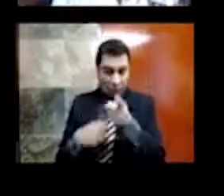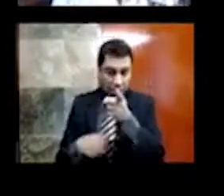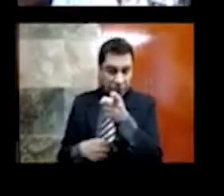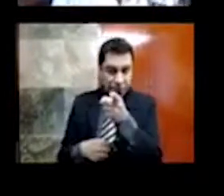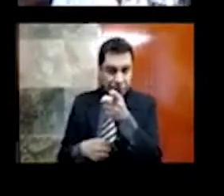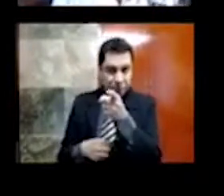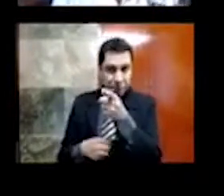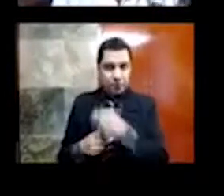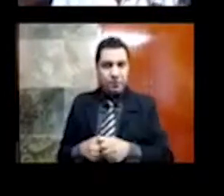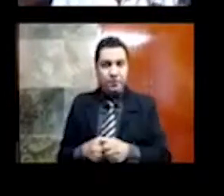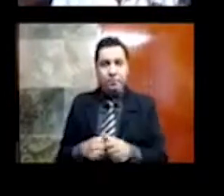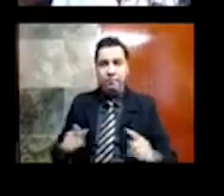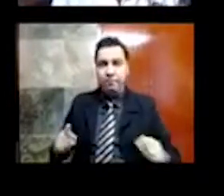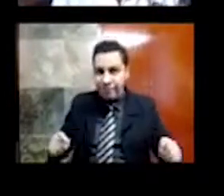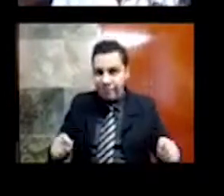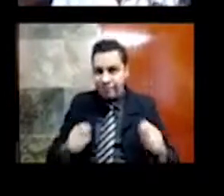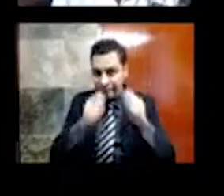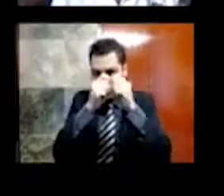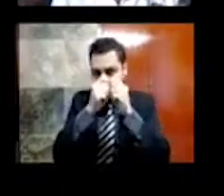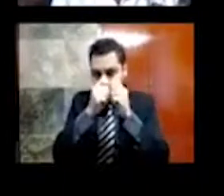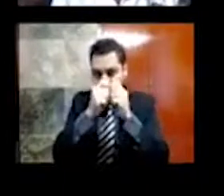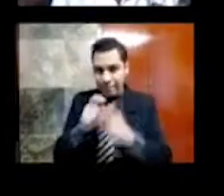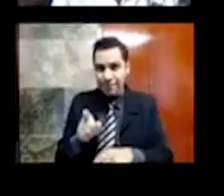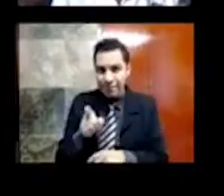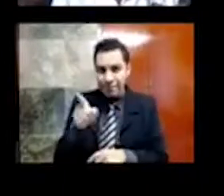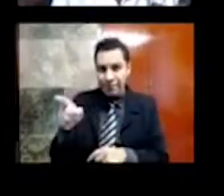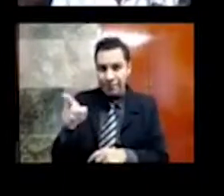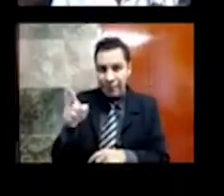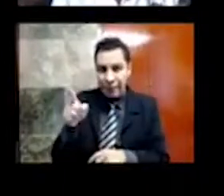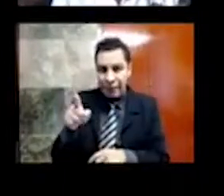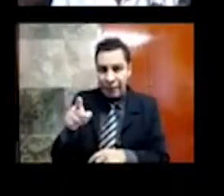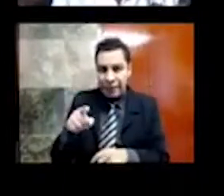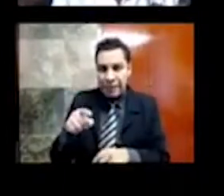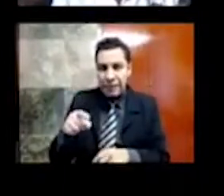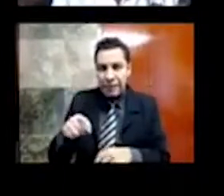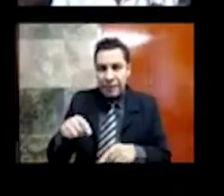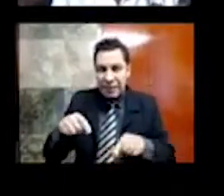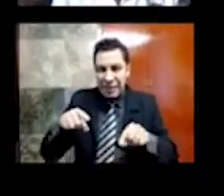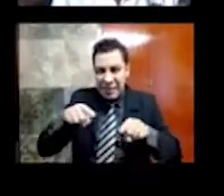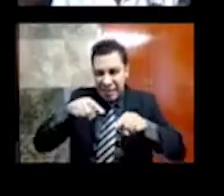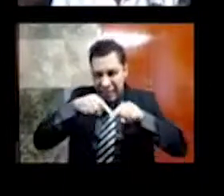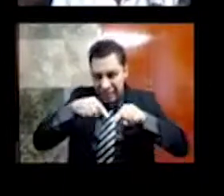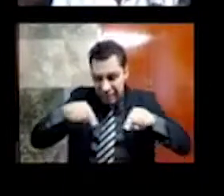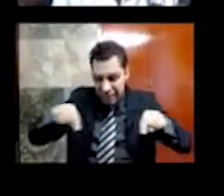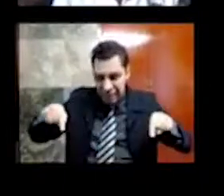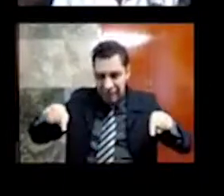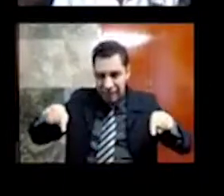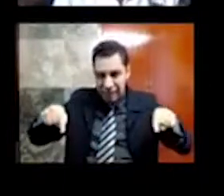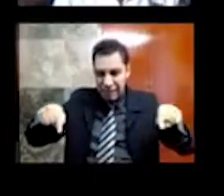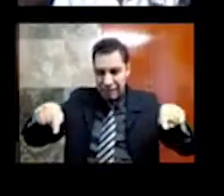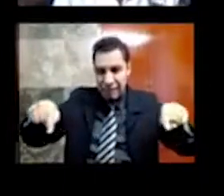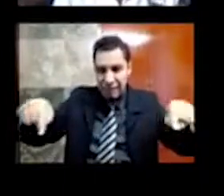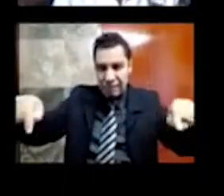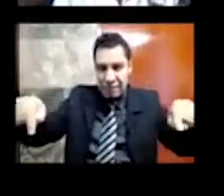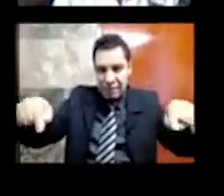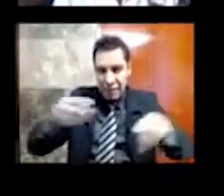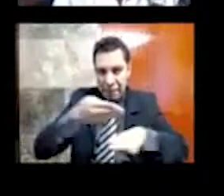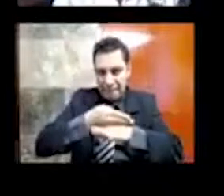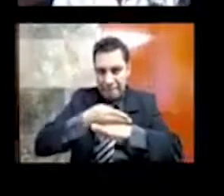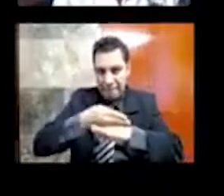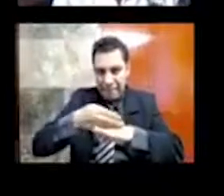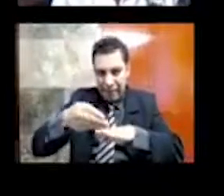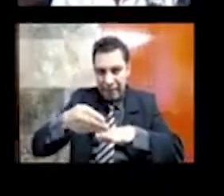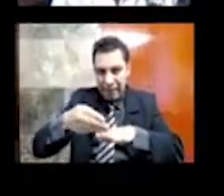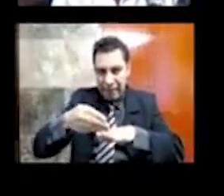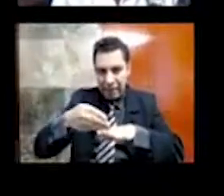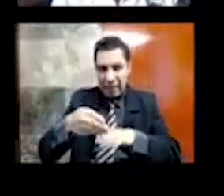Esta es impresionante. La línea blanca que está allí es el tamaño de la pirámide de Cholula, y la que está al centro es la pirámide del Sol, para